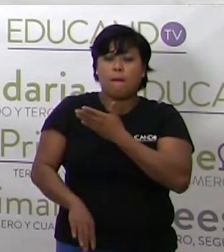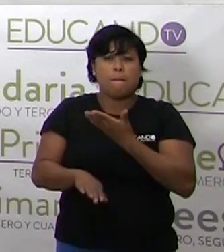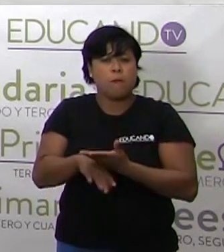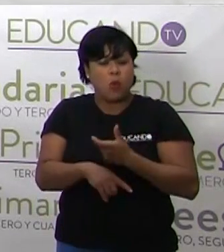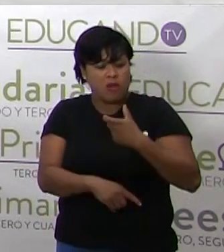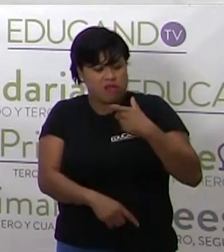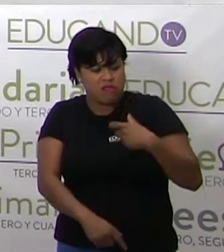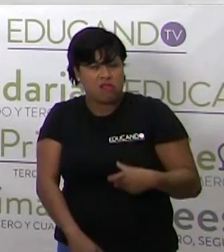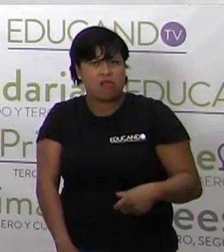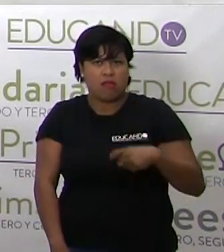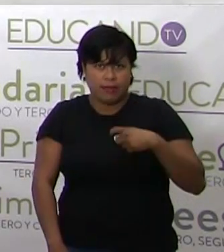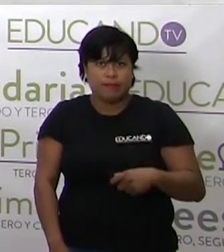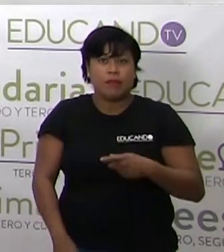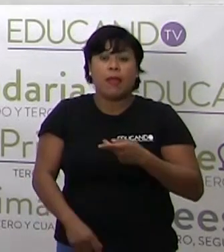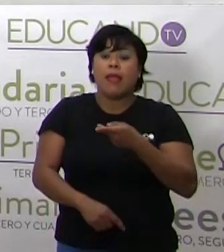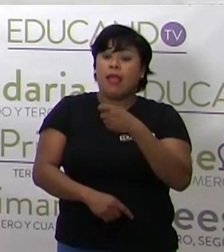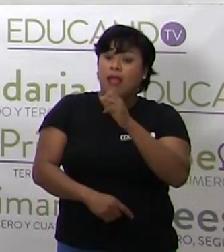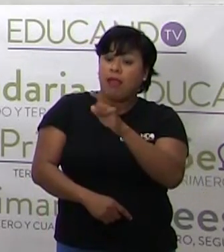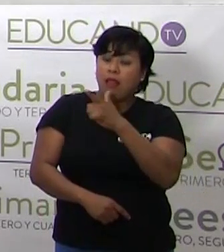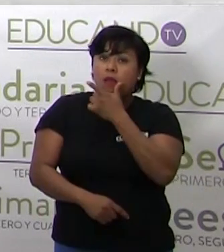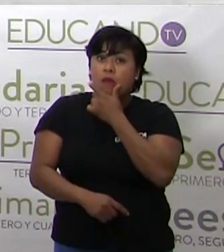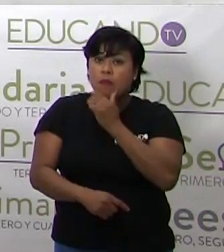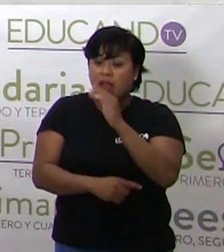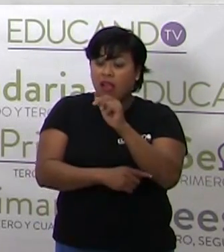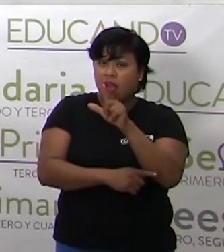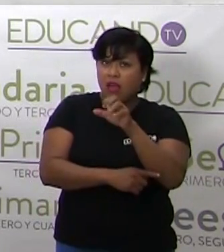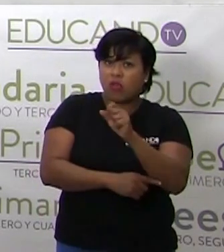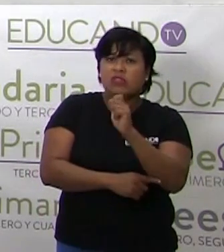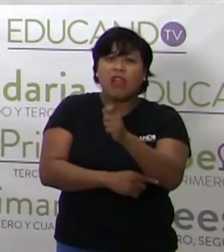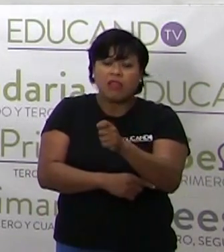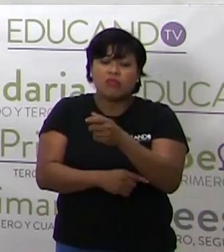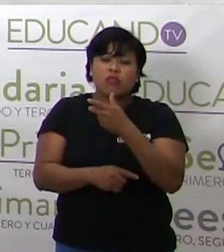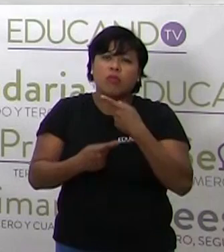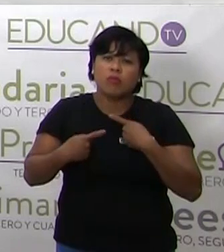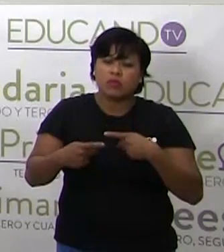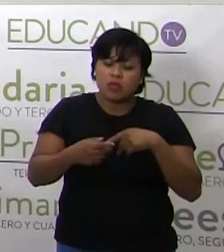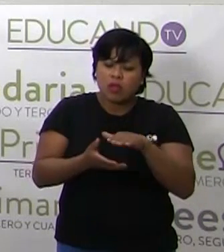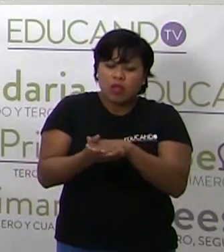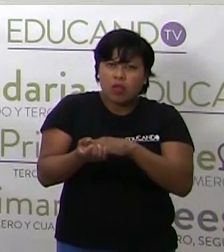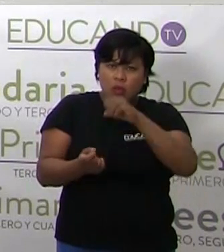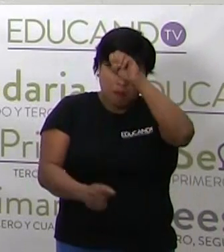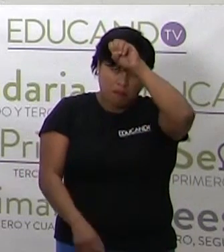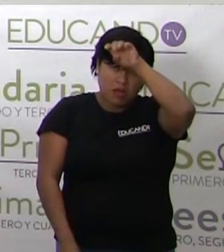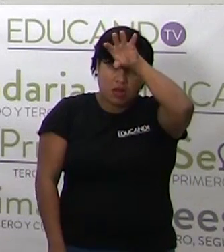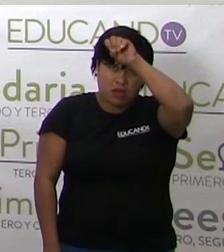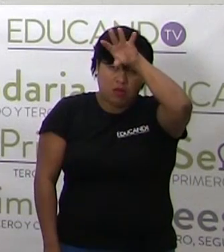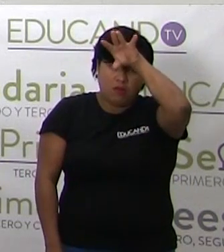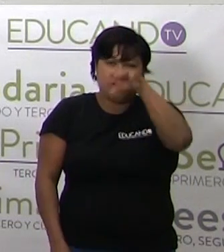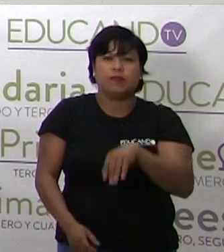rica, mientras que Carlos era un modesto minero.